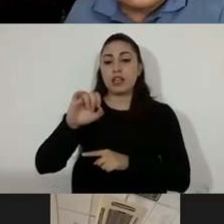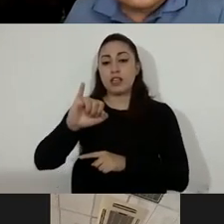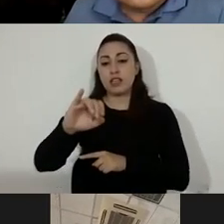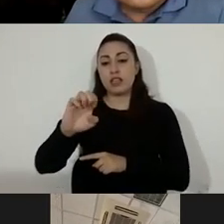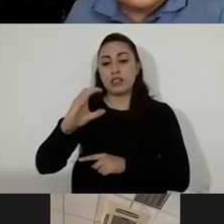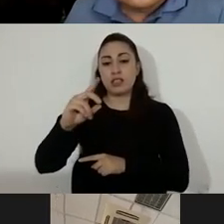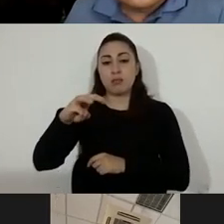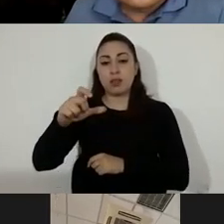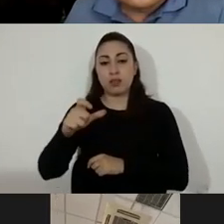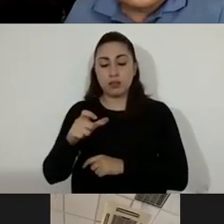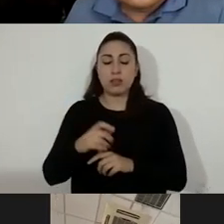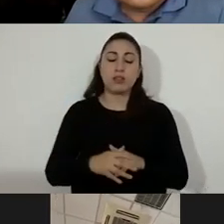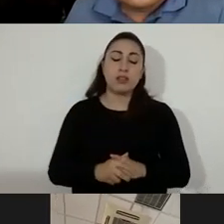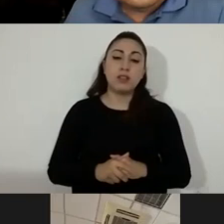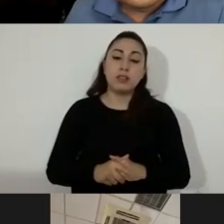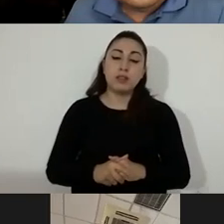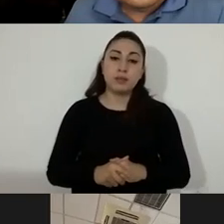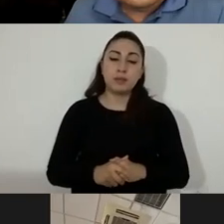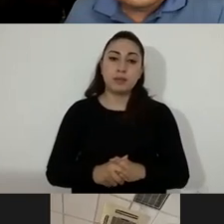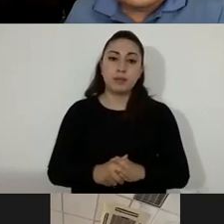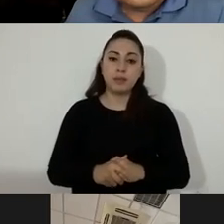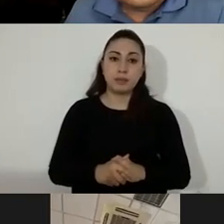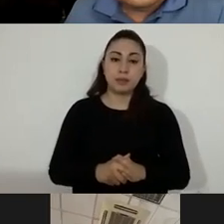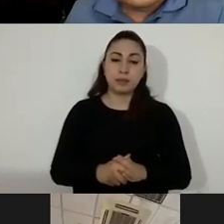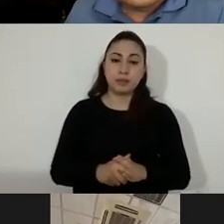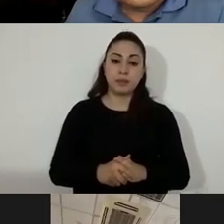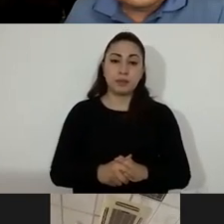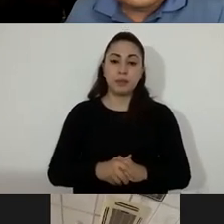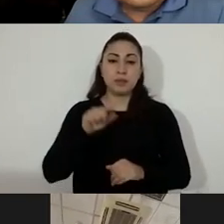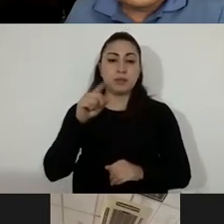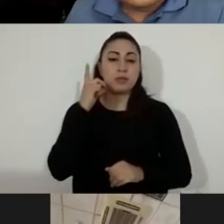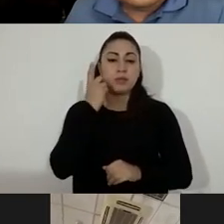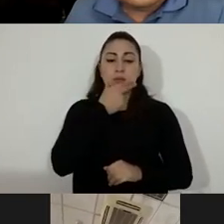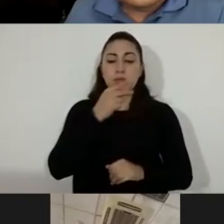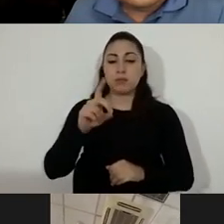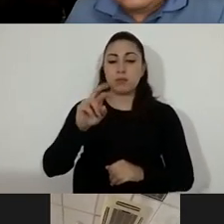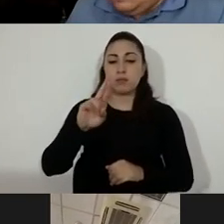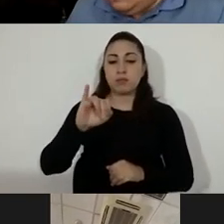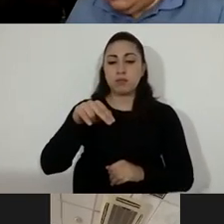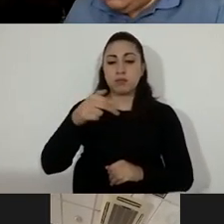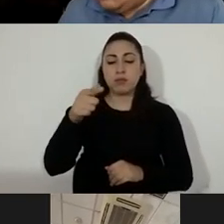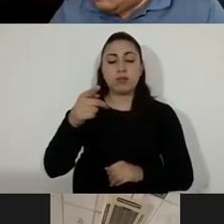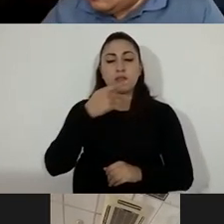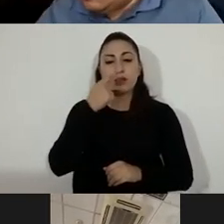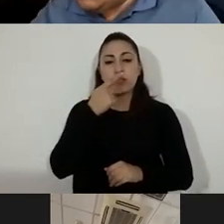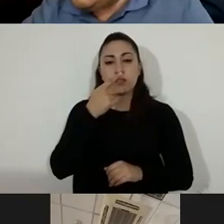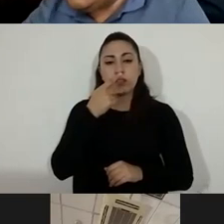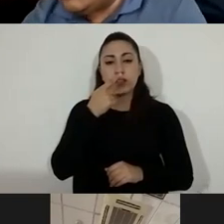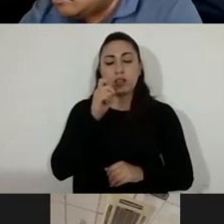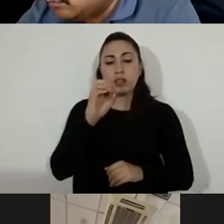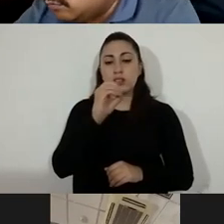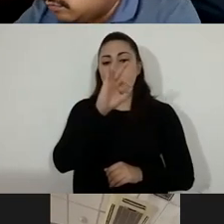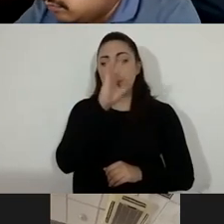México. Aquí el diputado Dorin decía, es que la Cuauhtémoc van en 0% de